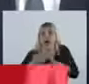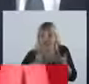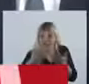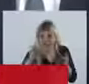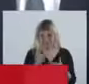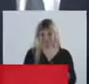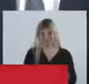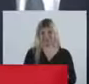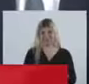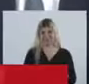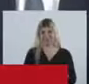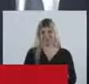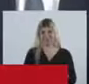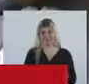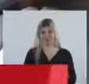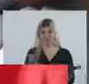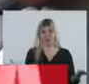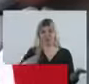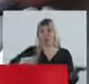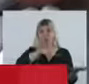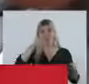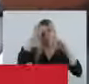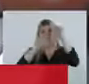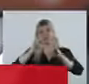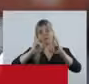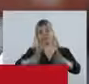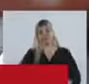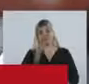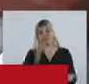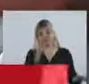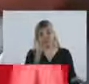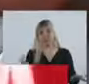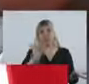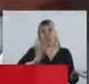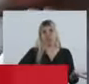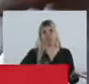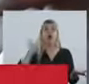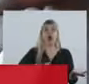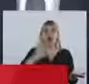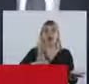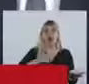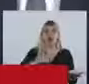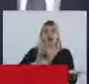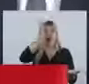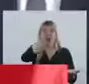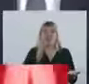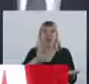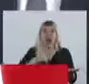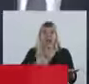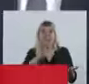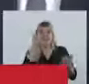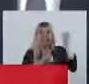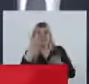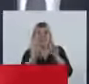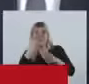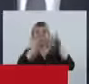preocupación del primer día. Sabíamos que en la Argentina había millones de argentinos sumidos